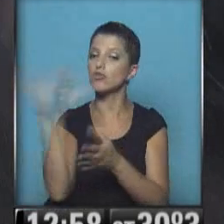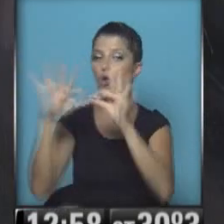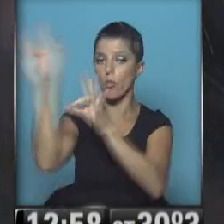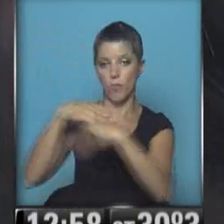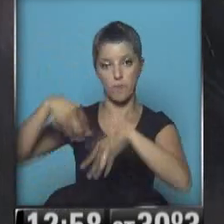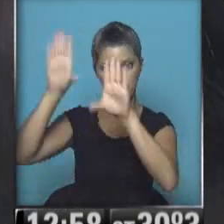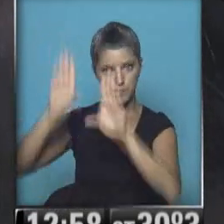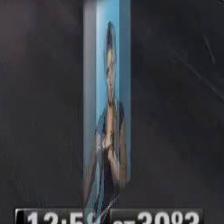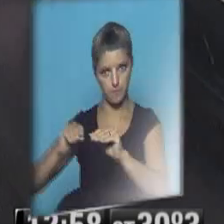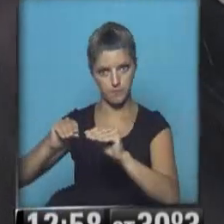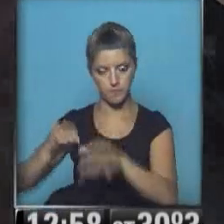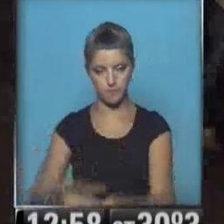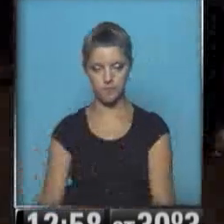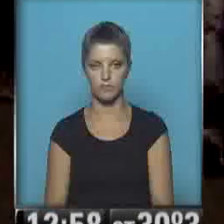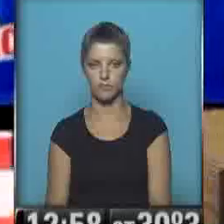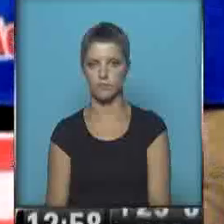Europa.